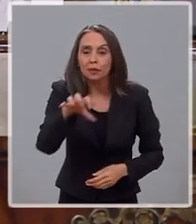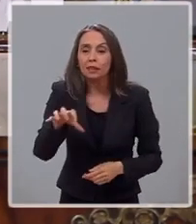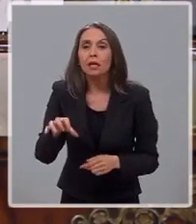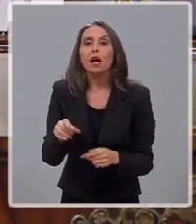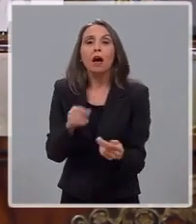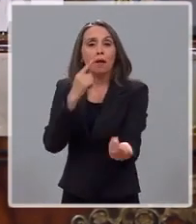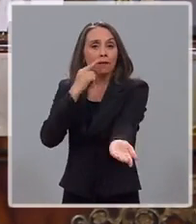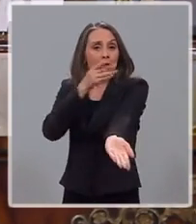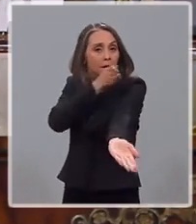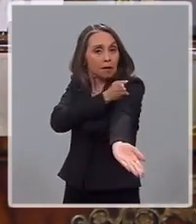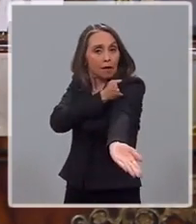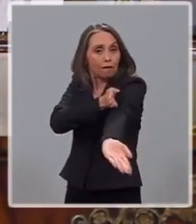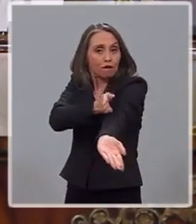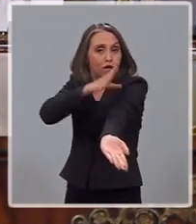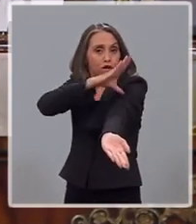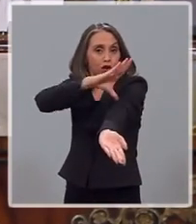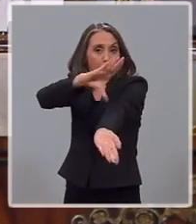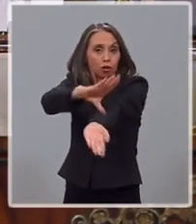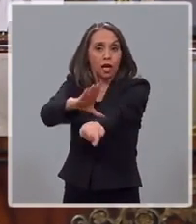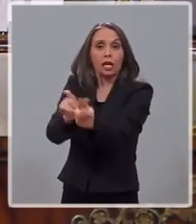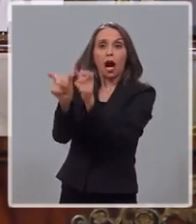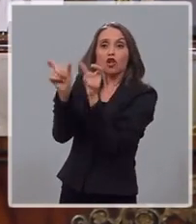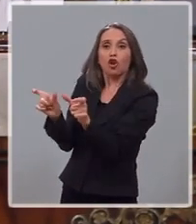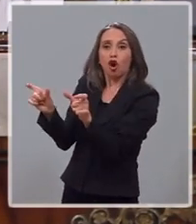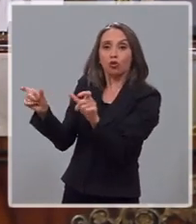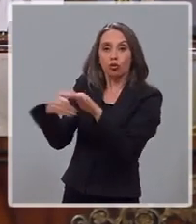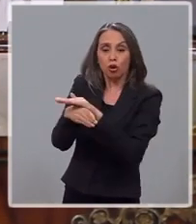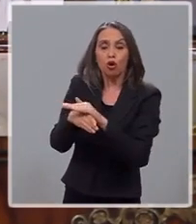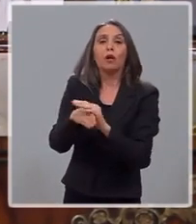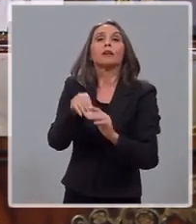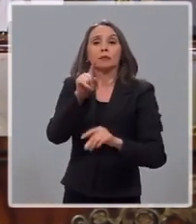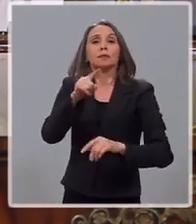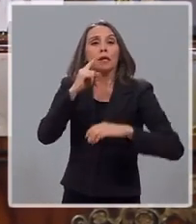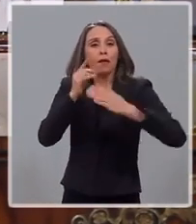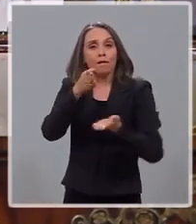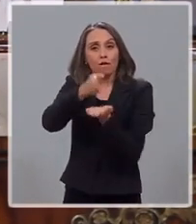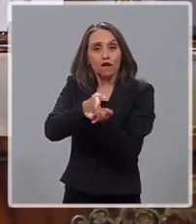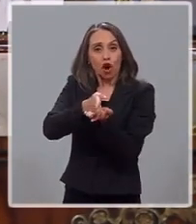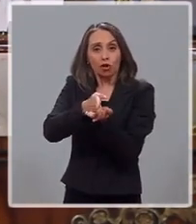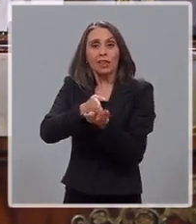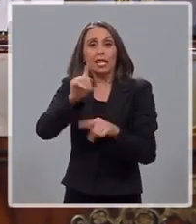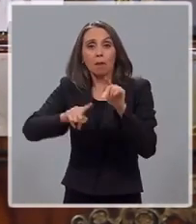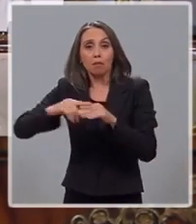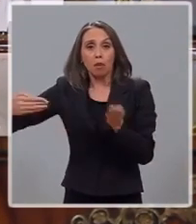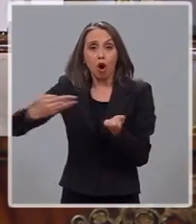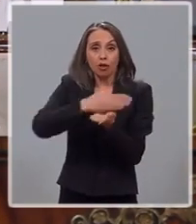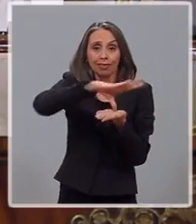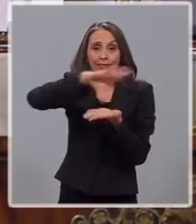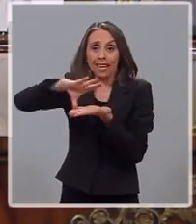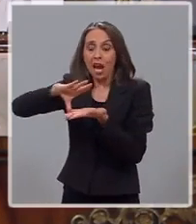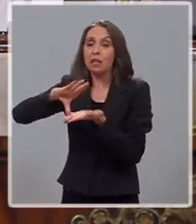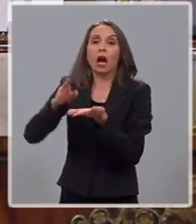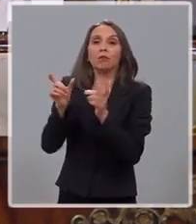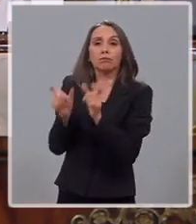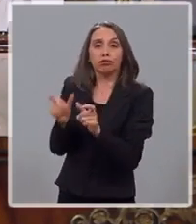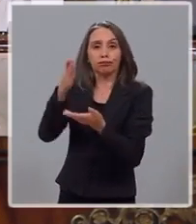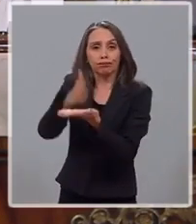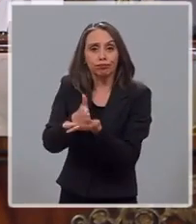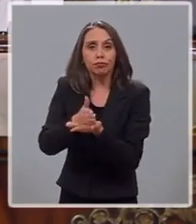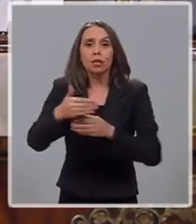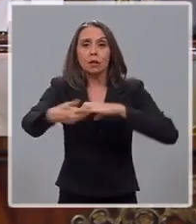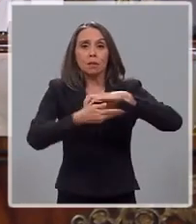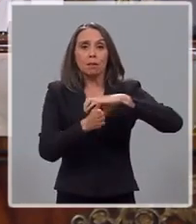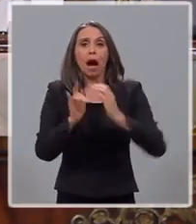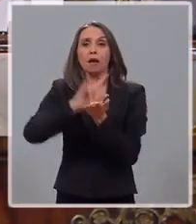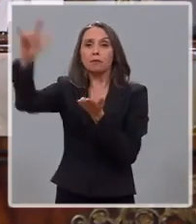fronterizos y el cierre de nuestras fronteras terrestres marítimas y aéreas con el exterior la suspensión de